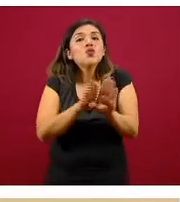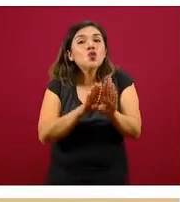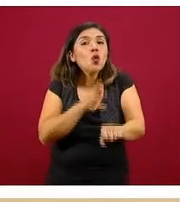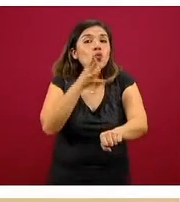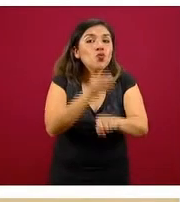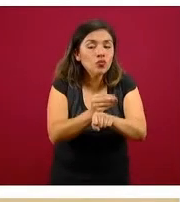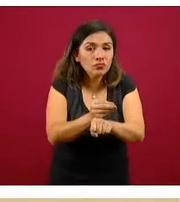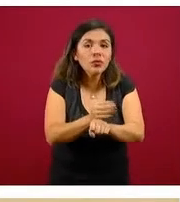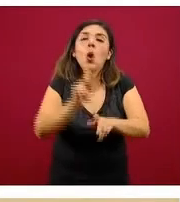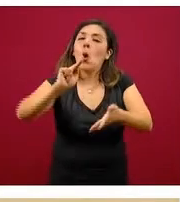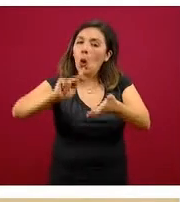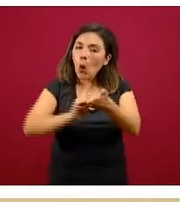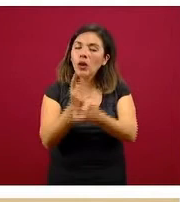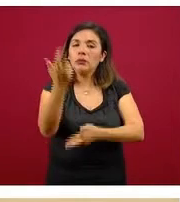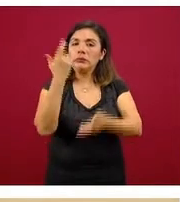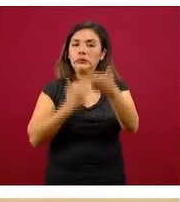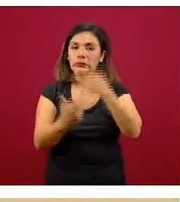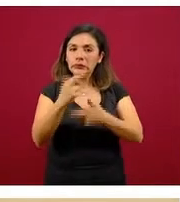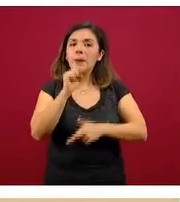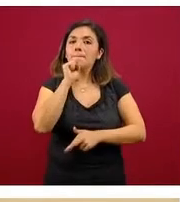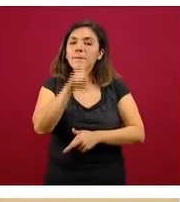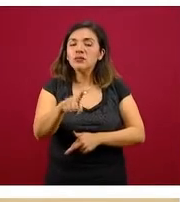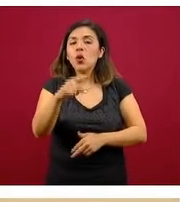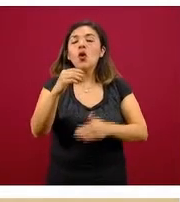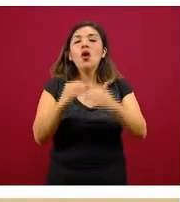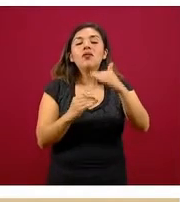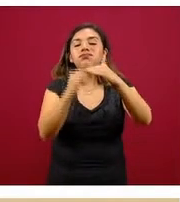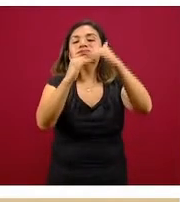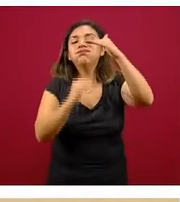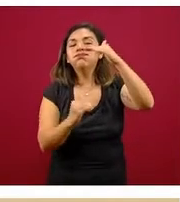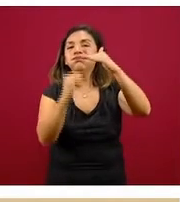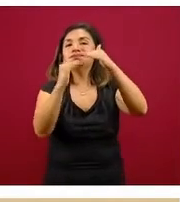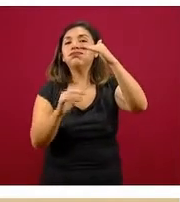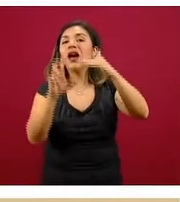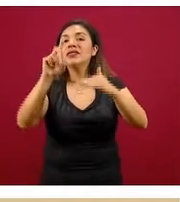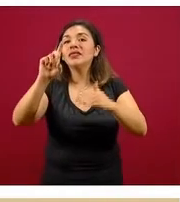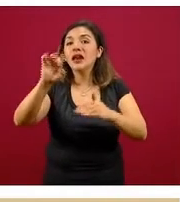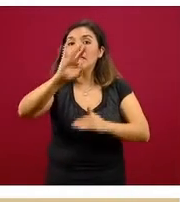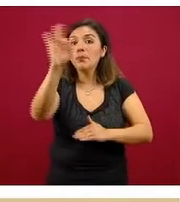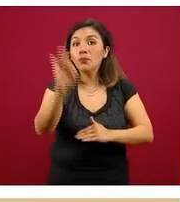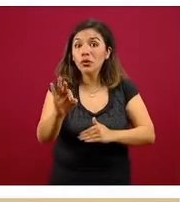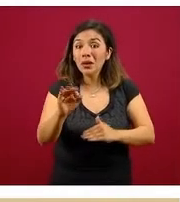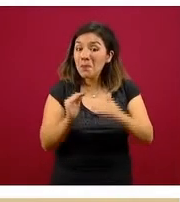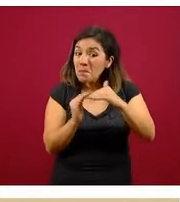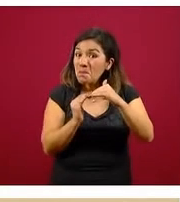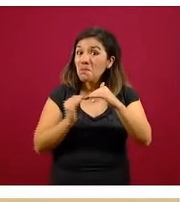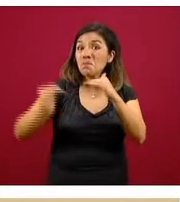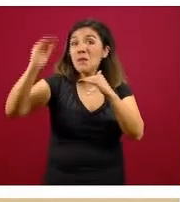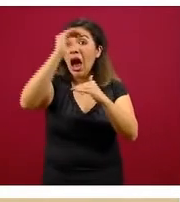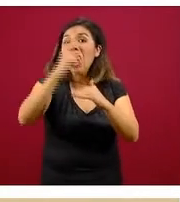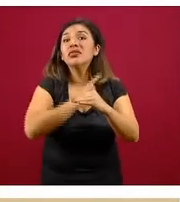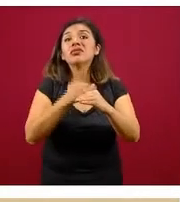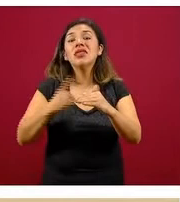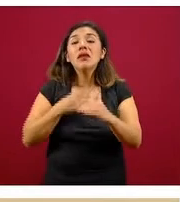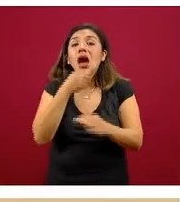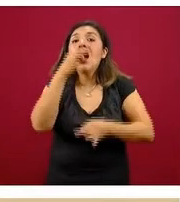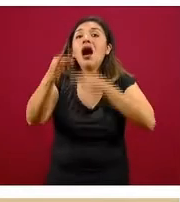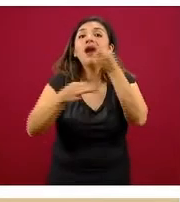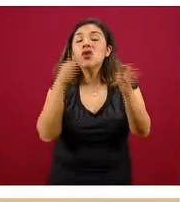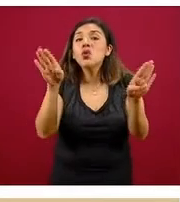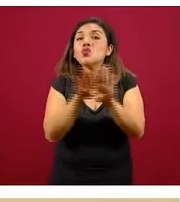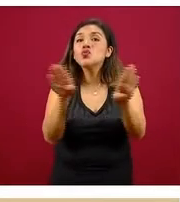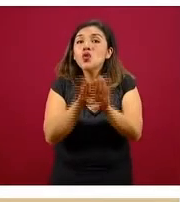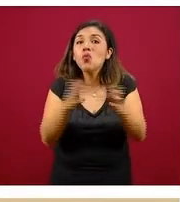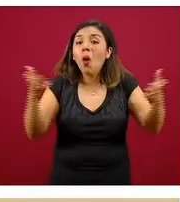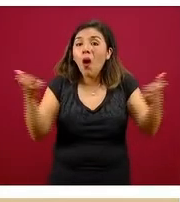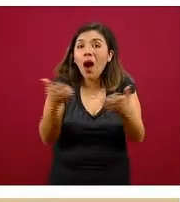presentando. Volvemos al mismo nivel de seguridad, que es el 30%. Cuando esto sucede, se deben activar todos los